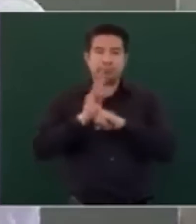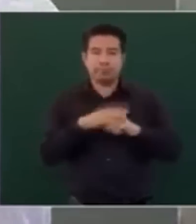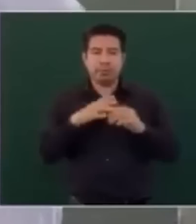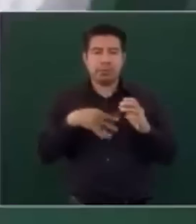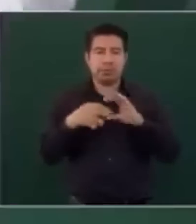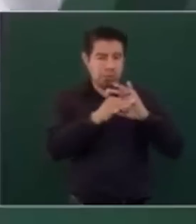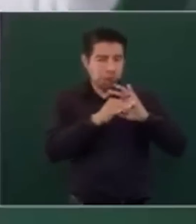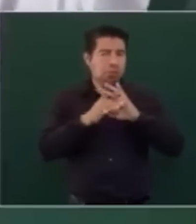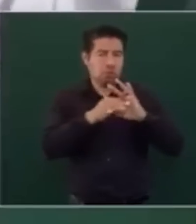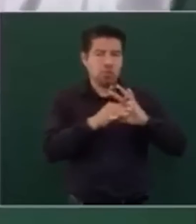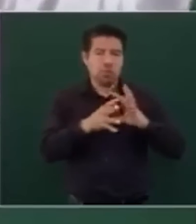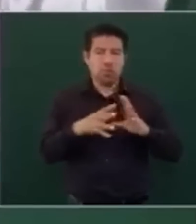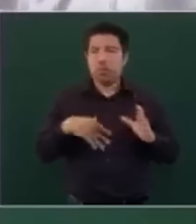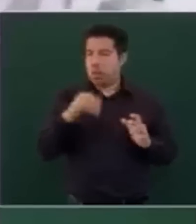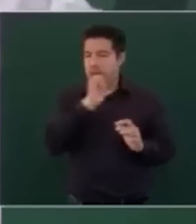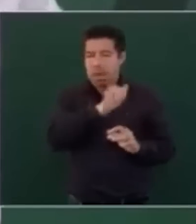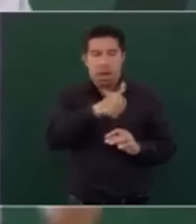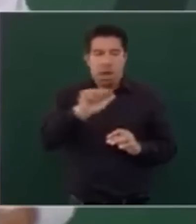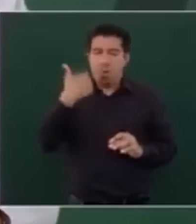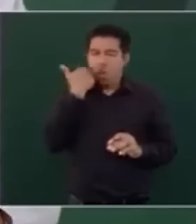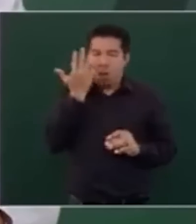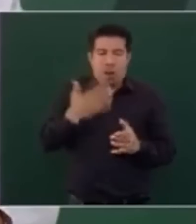y que cada quien se acomode,